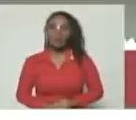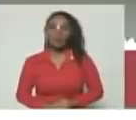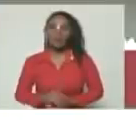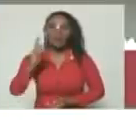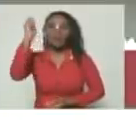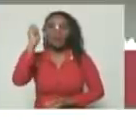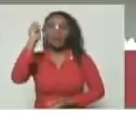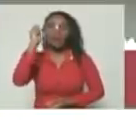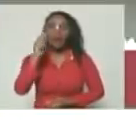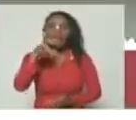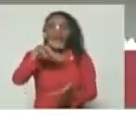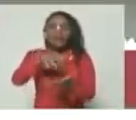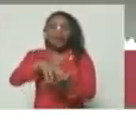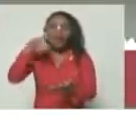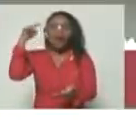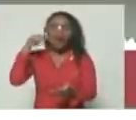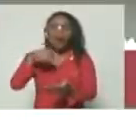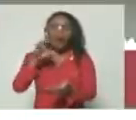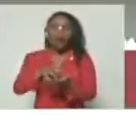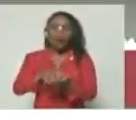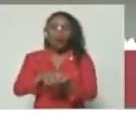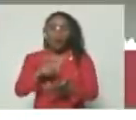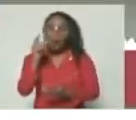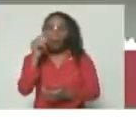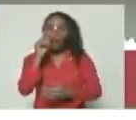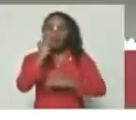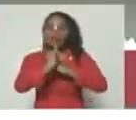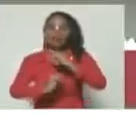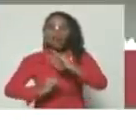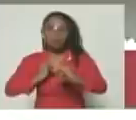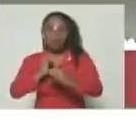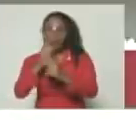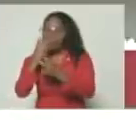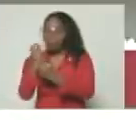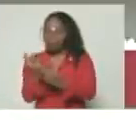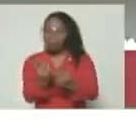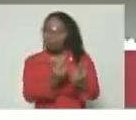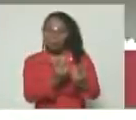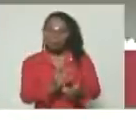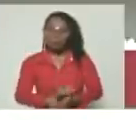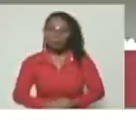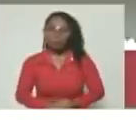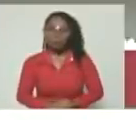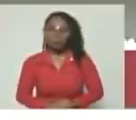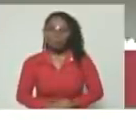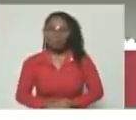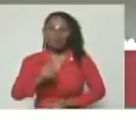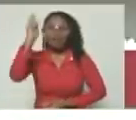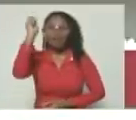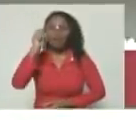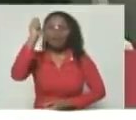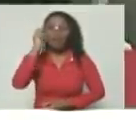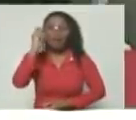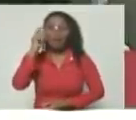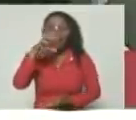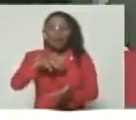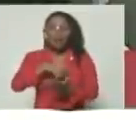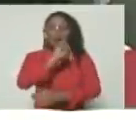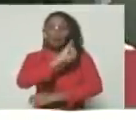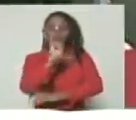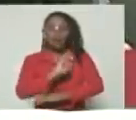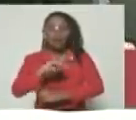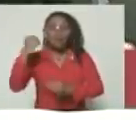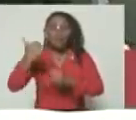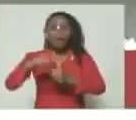Diputado del estado de Aragua, Roy Daza, internacionalista, bienvenido. El diputado del estado Zulia, de